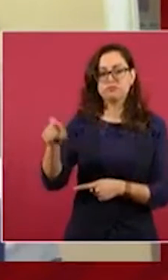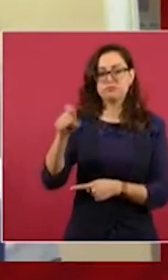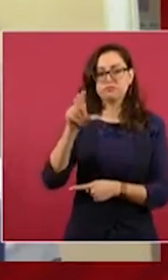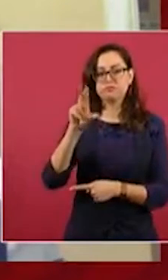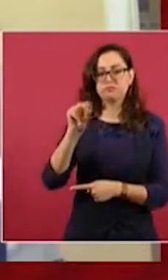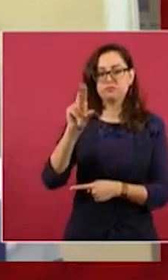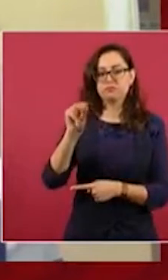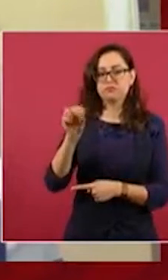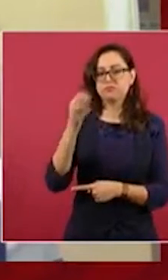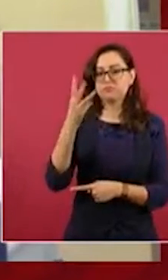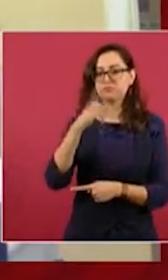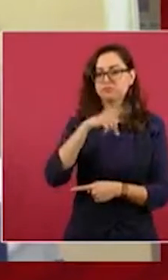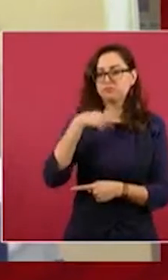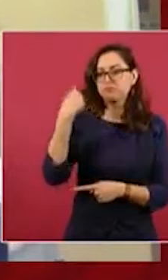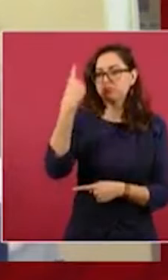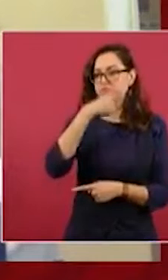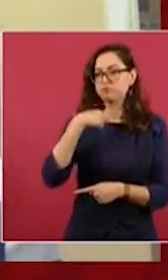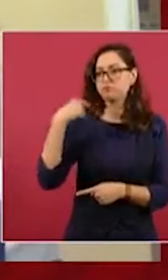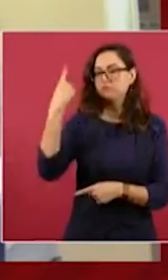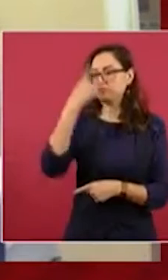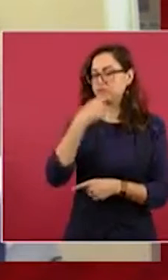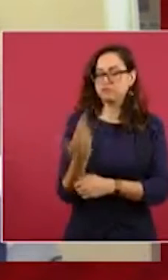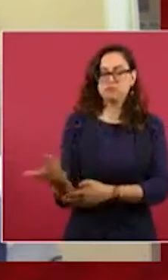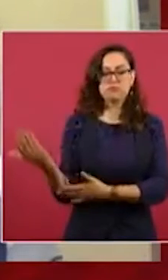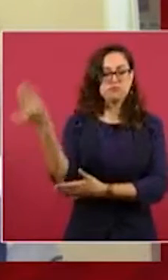183 horas de trabajo ininterrumpido.